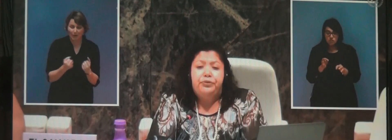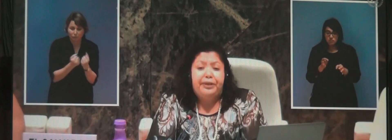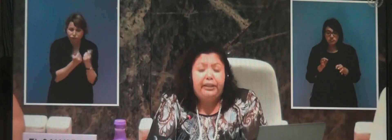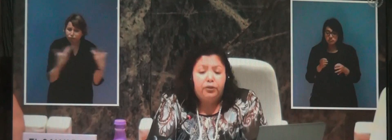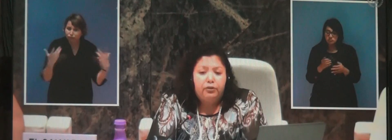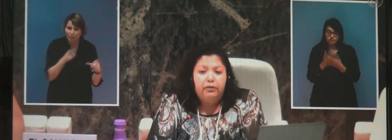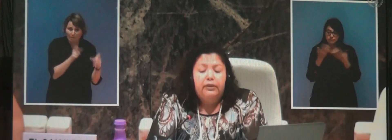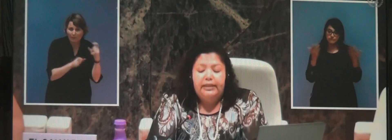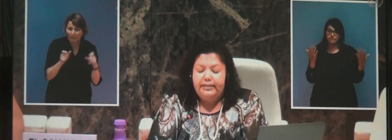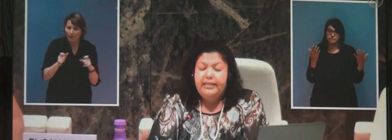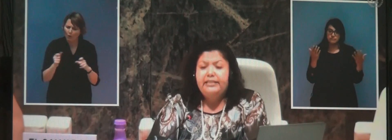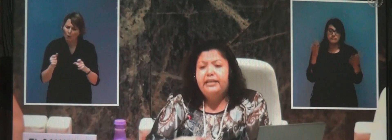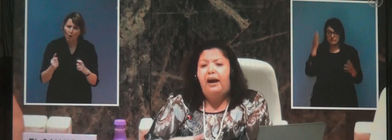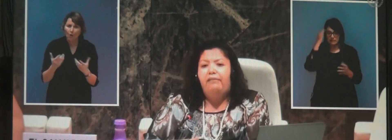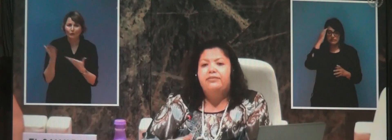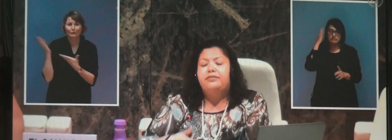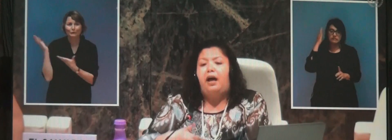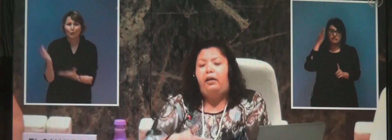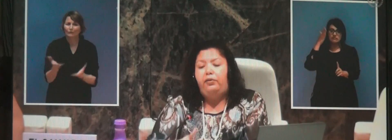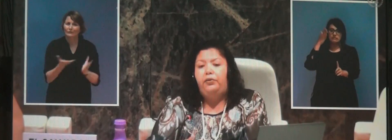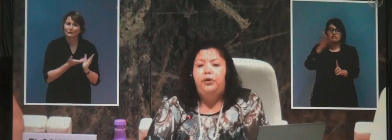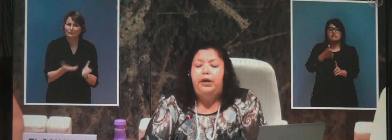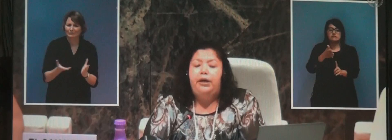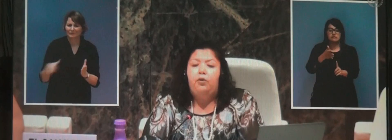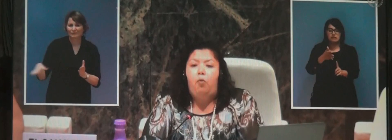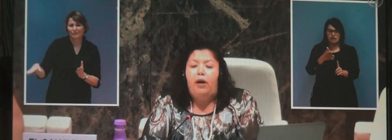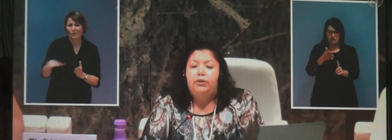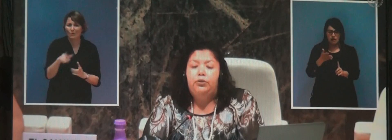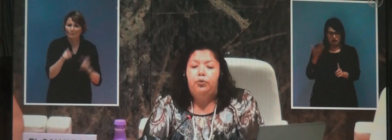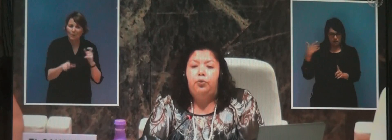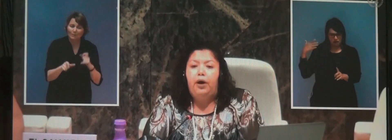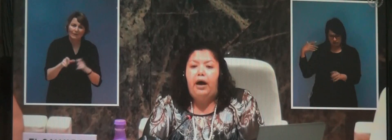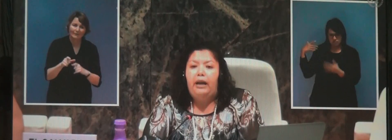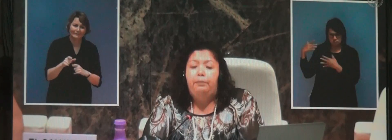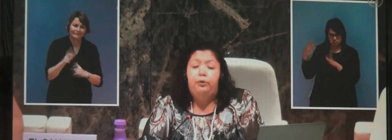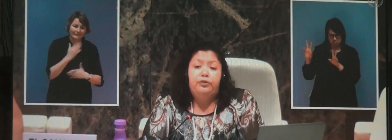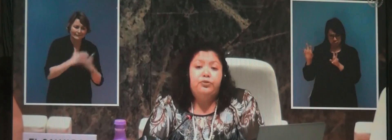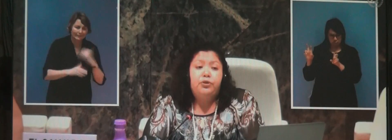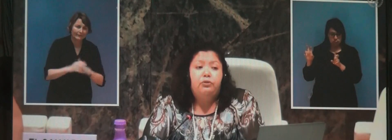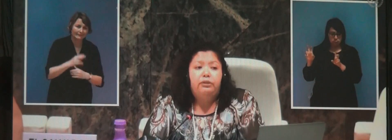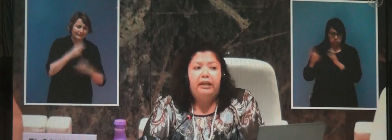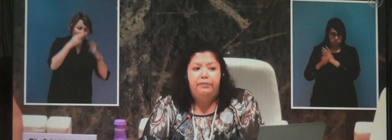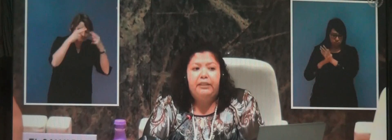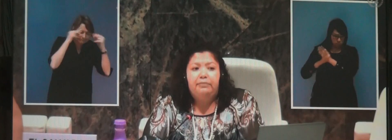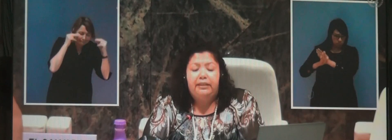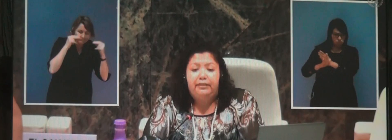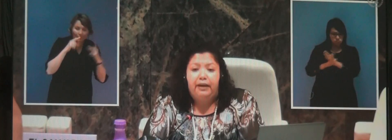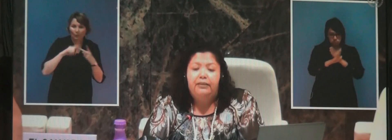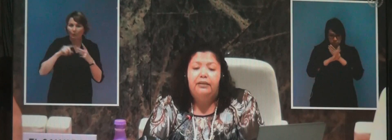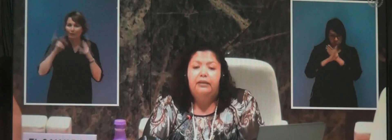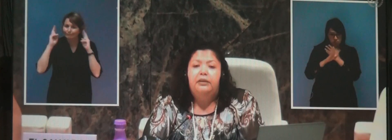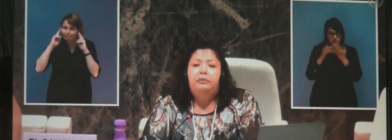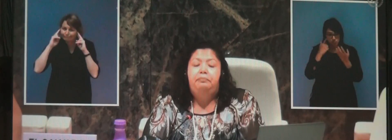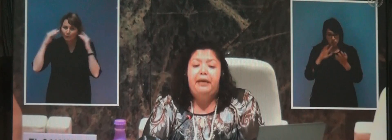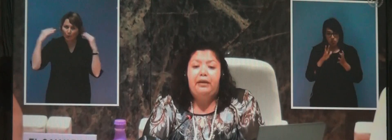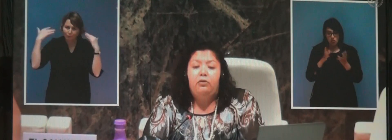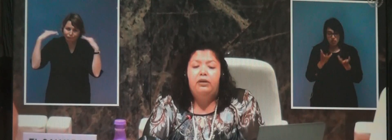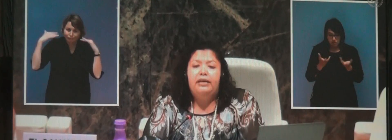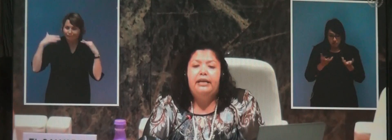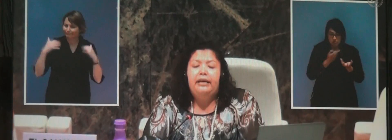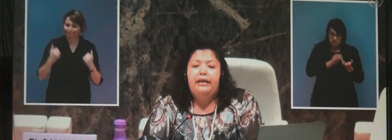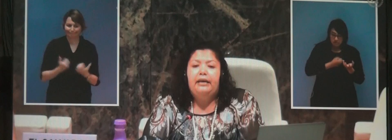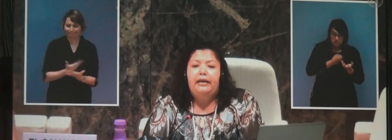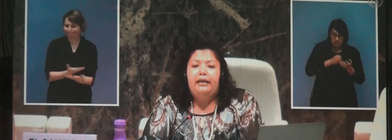es un reto, que sí se ha avanzado en cuanto a la protección de las víctimas de trata,